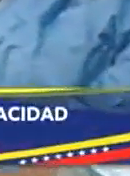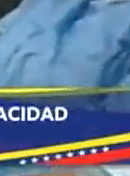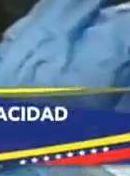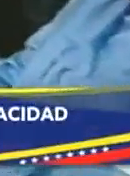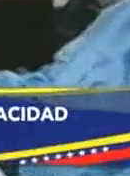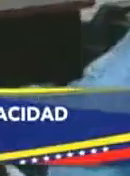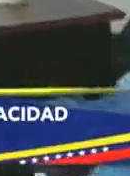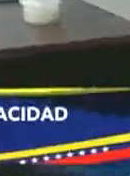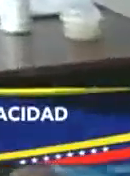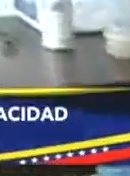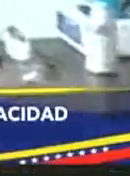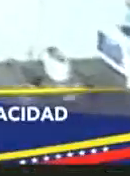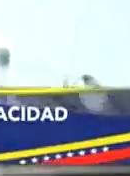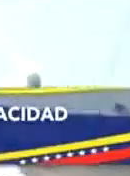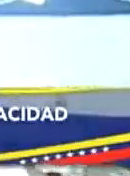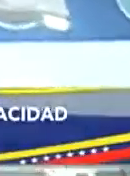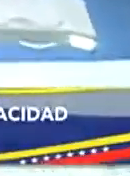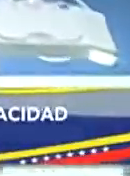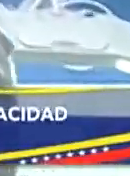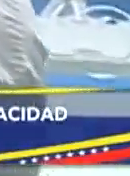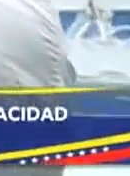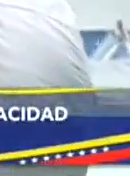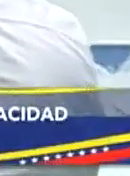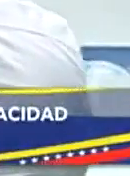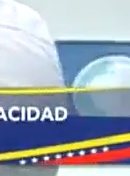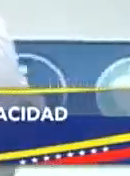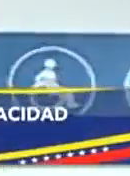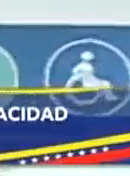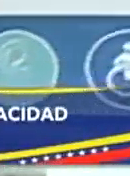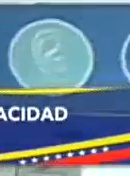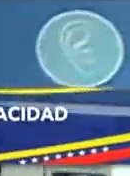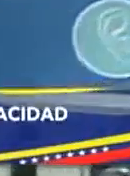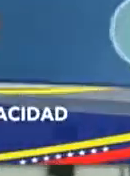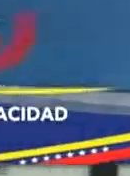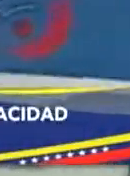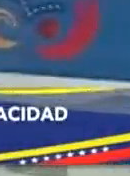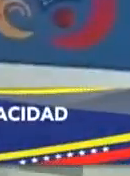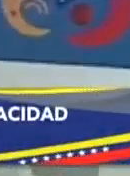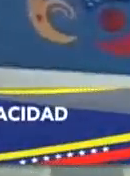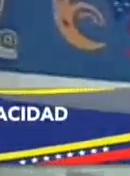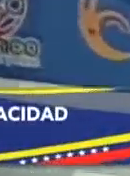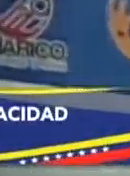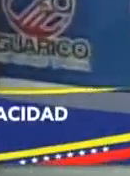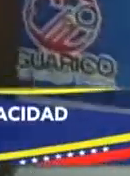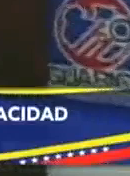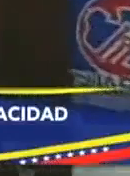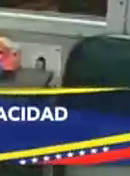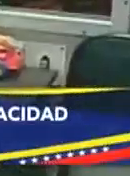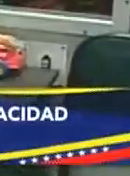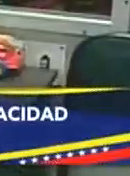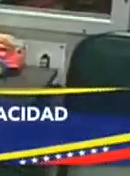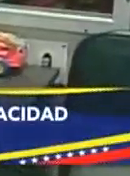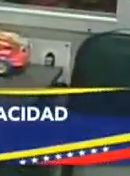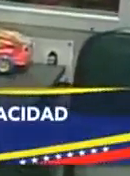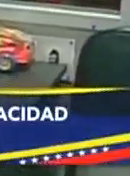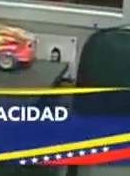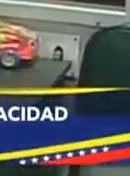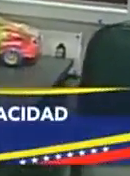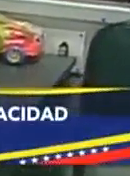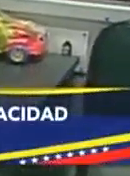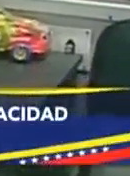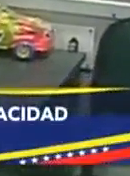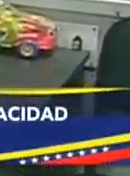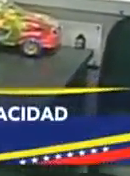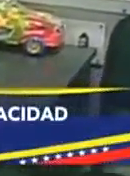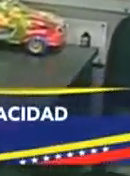algo importante, que además, como lo repetía, en su humanización, pero hay que decirlo, tengo